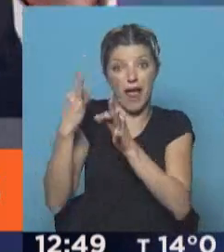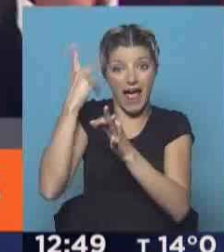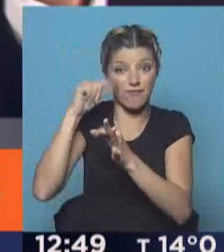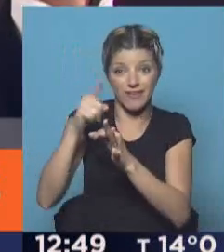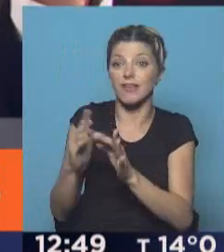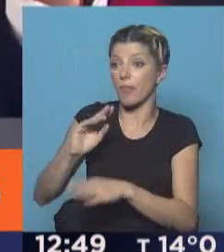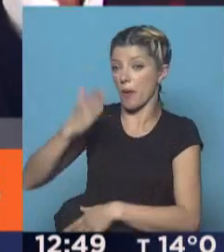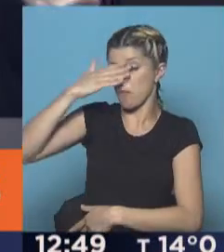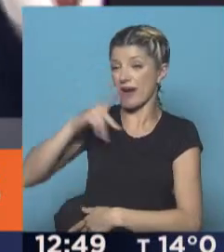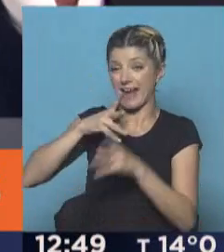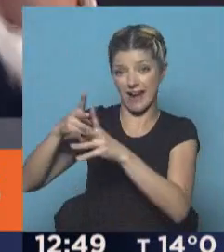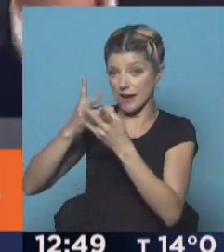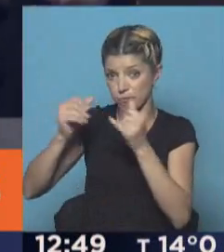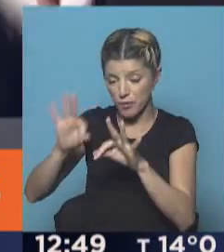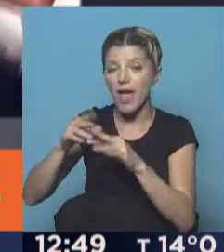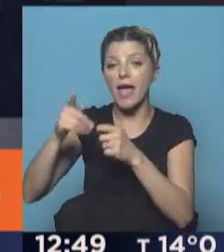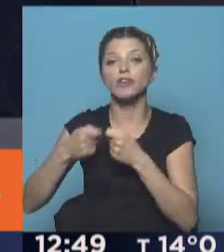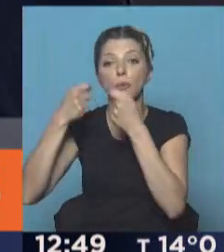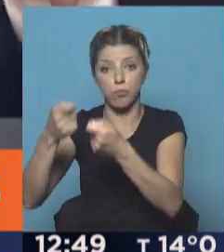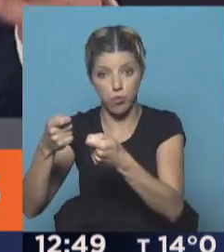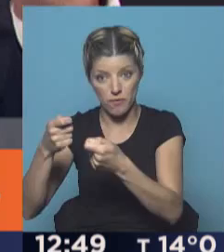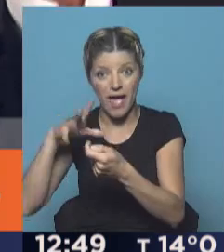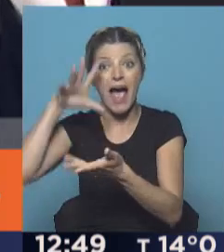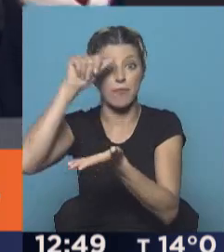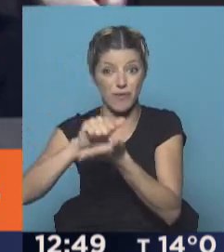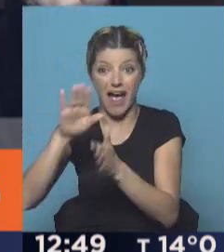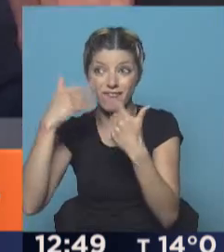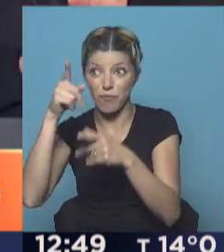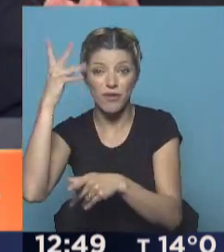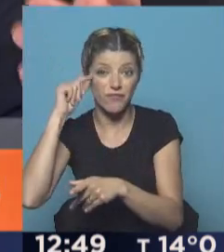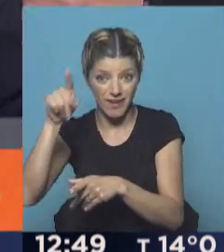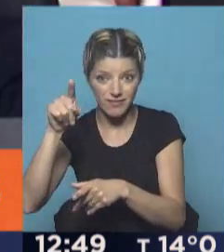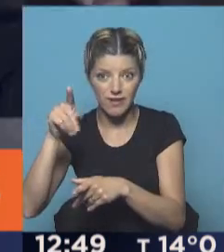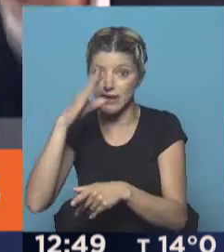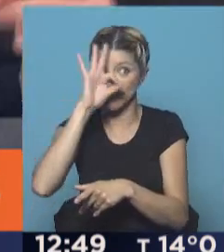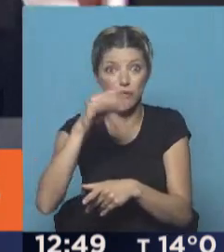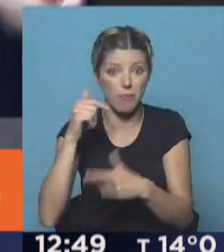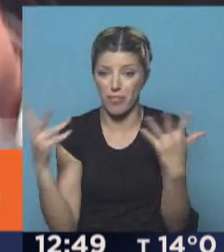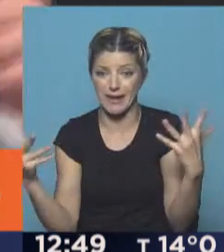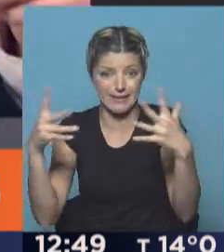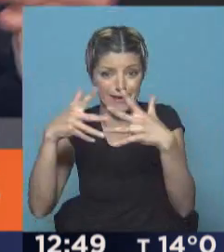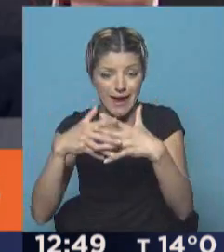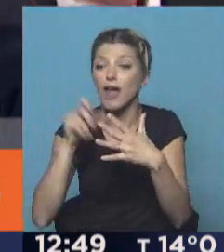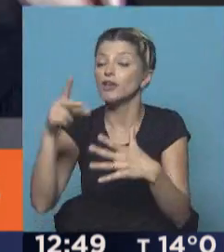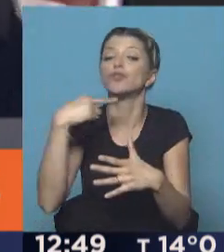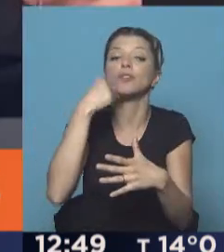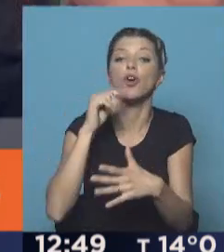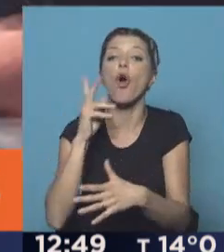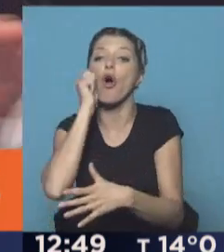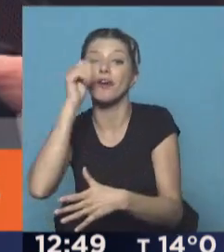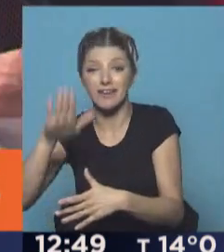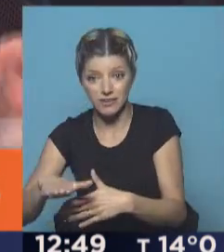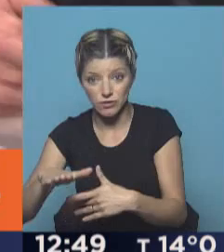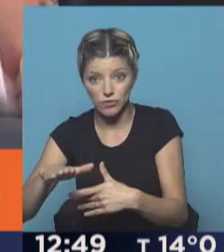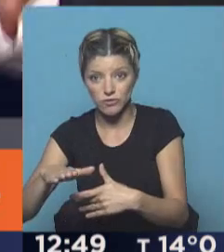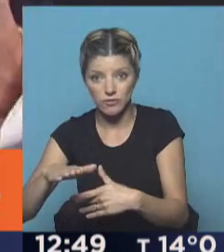guerra de Argelia, que habían combatido a favor de la potencia colonial, es decir, de Francia, que no pudieron integrarse y cuyos hijos o nietos, los pieds noirs, ¿no?